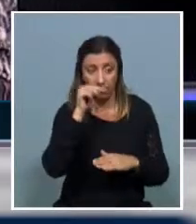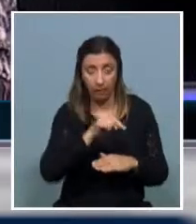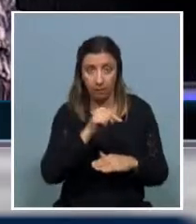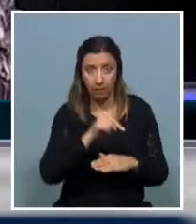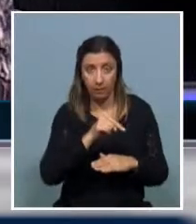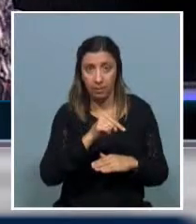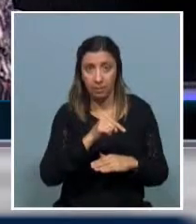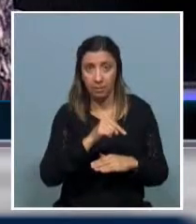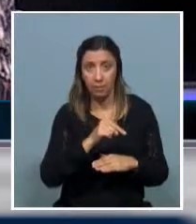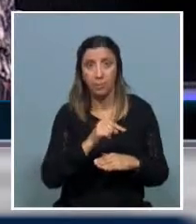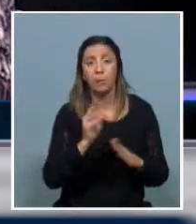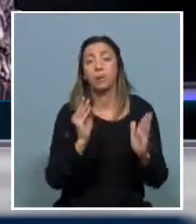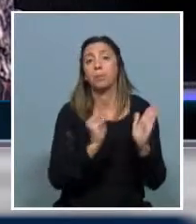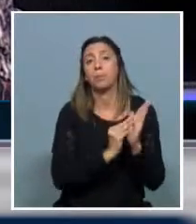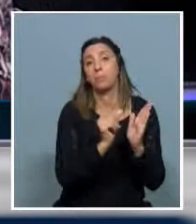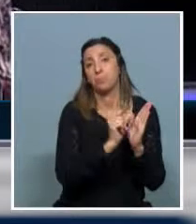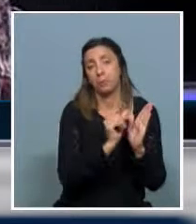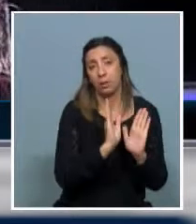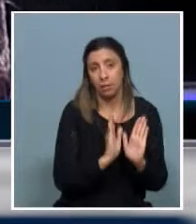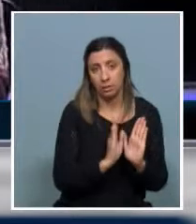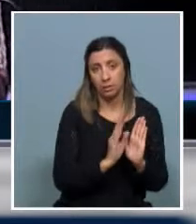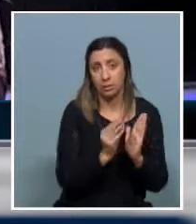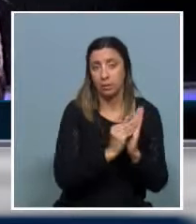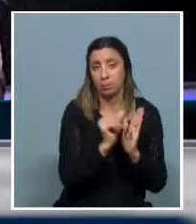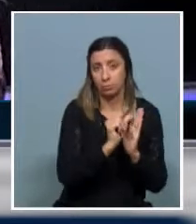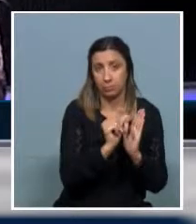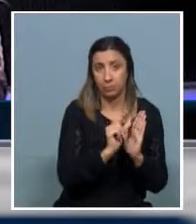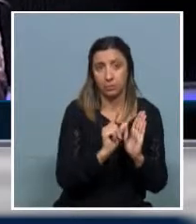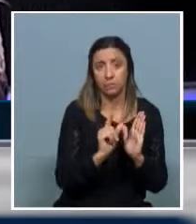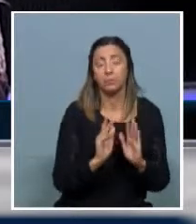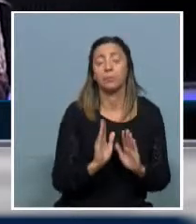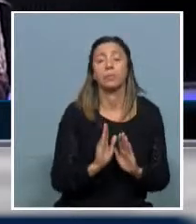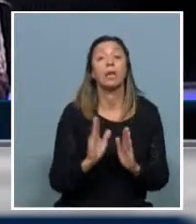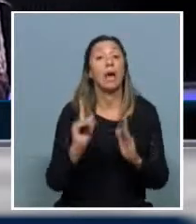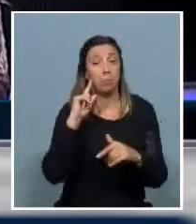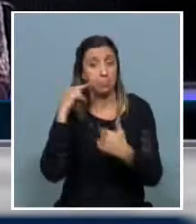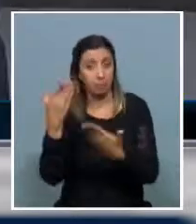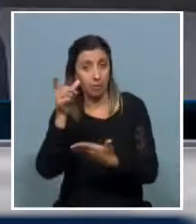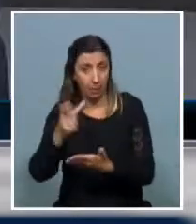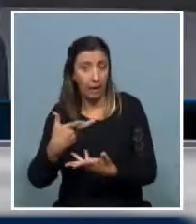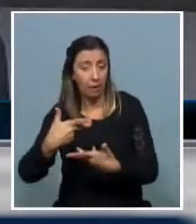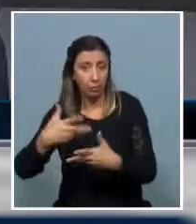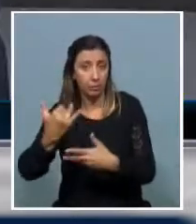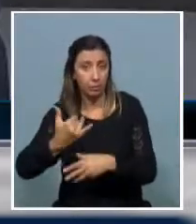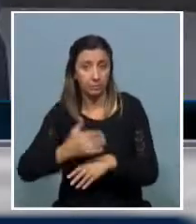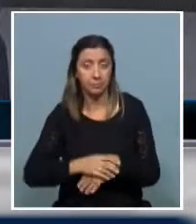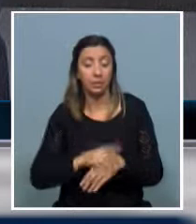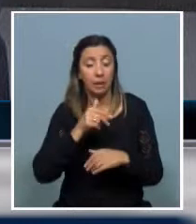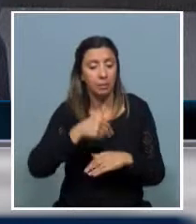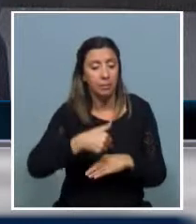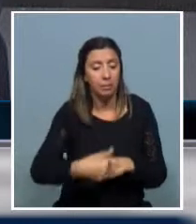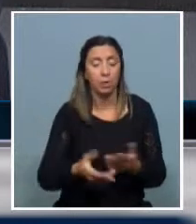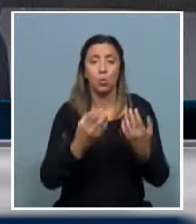del preadjudicatario, inscripto, preadjudicatario y adjudicatario, ¿sí? A partir de allí